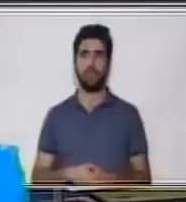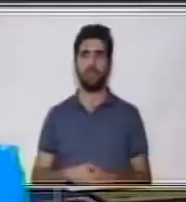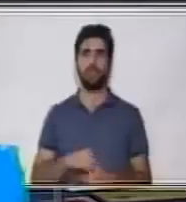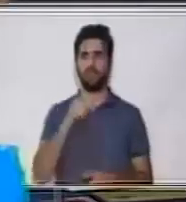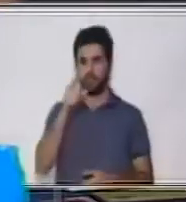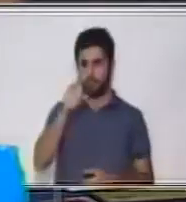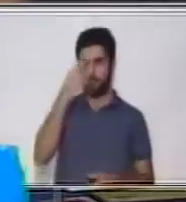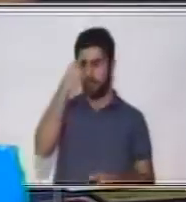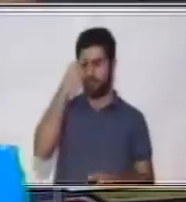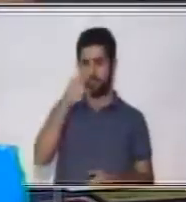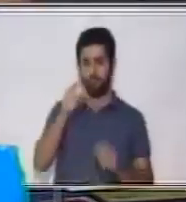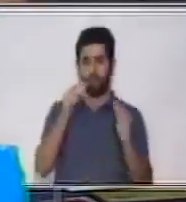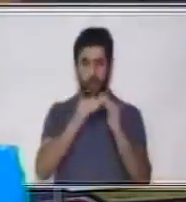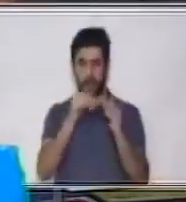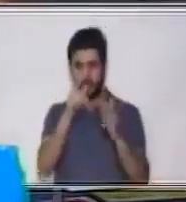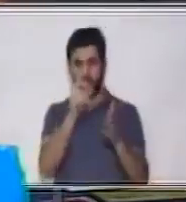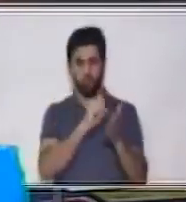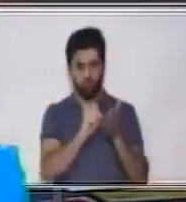Trabajemos en casa.